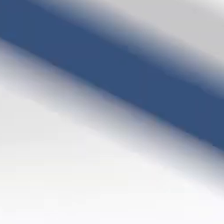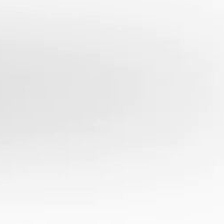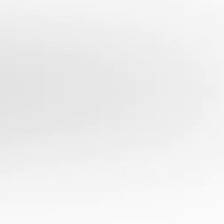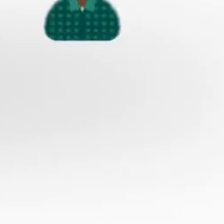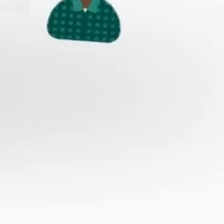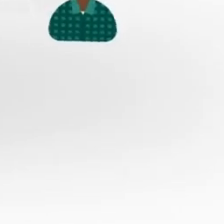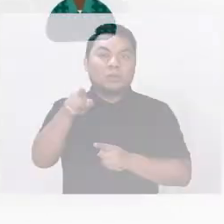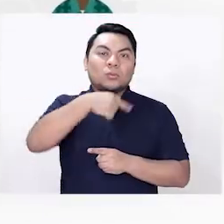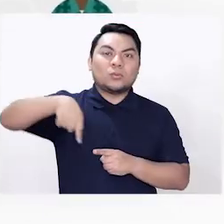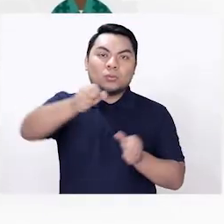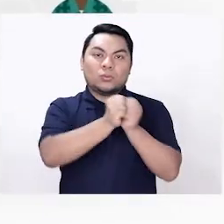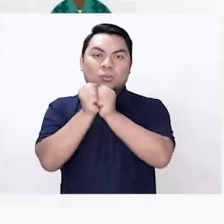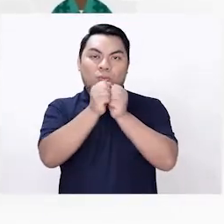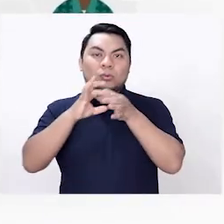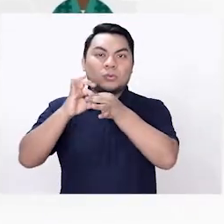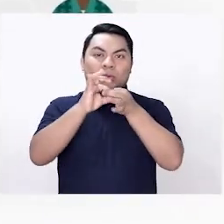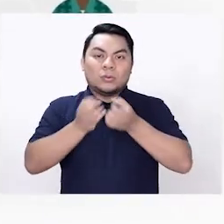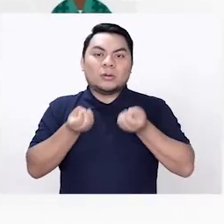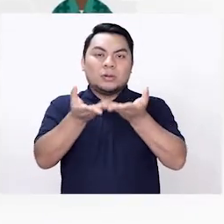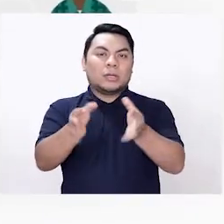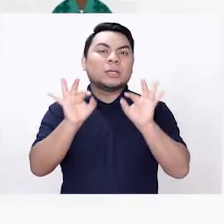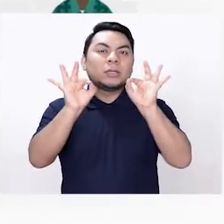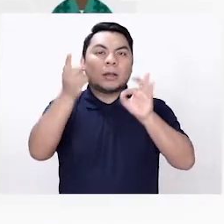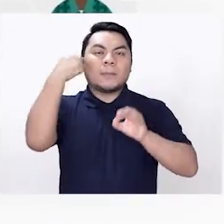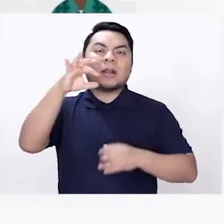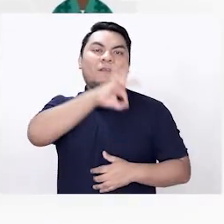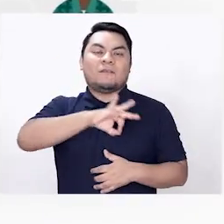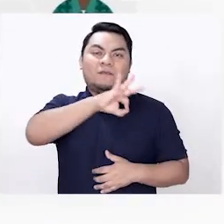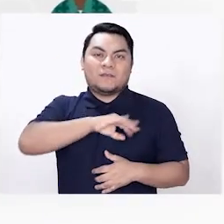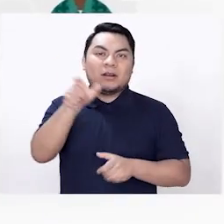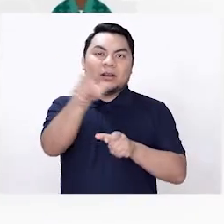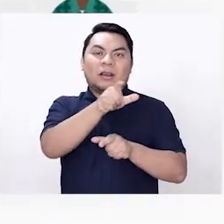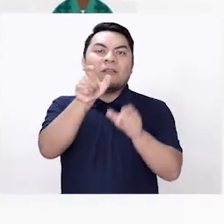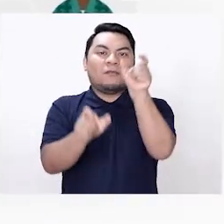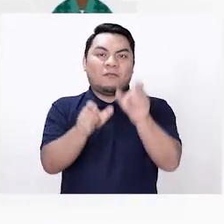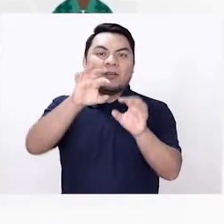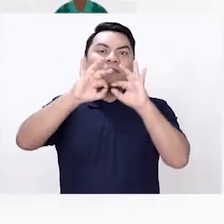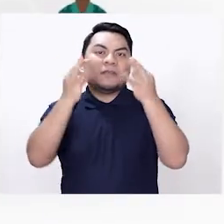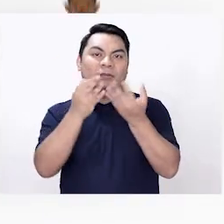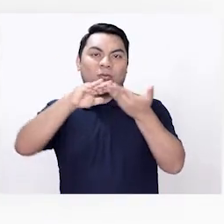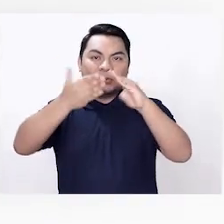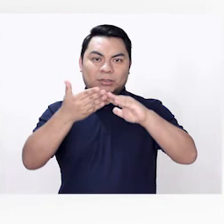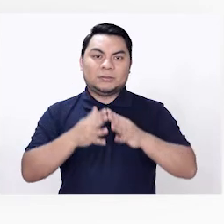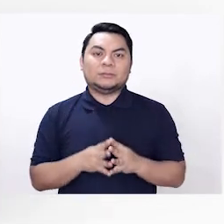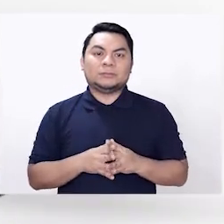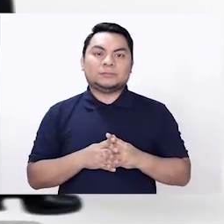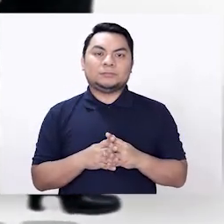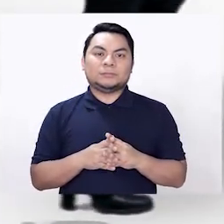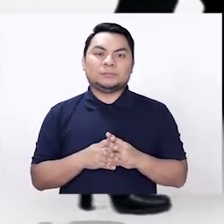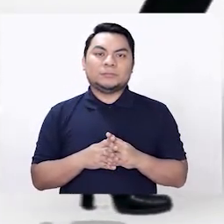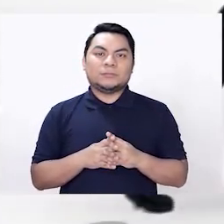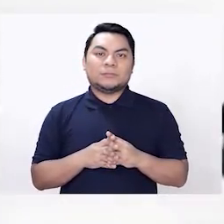Juntos lograremos un servicio energético de calidad para beneficio de nuestras familias y comunidad.